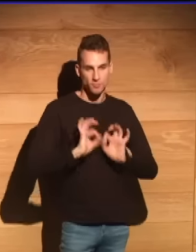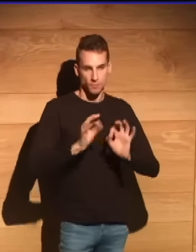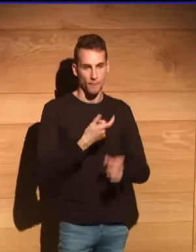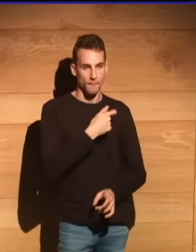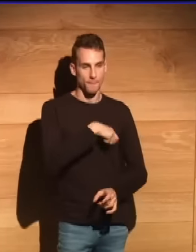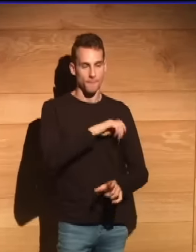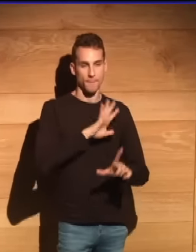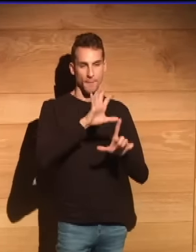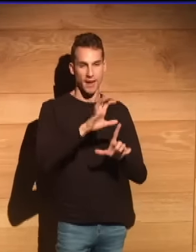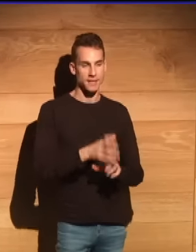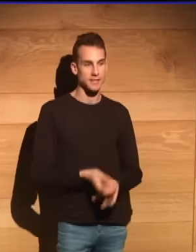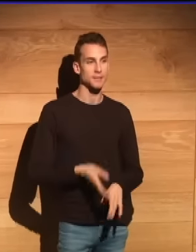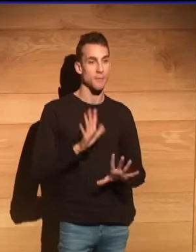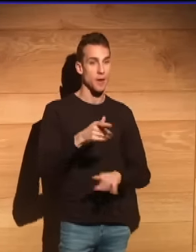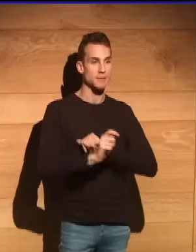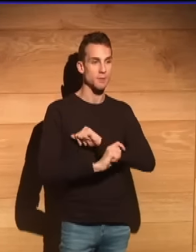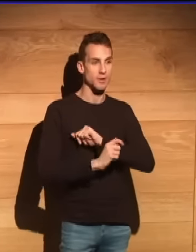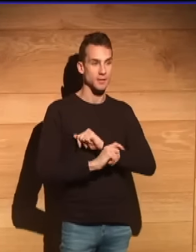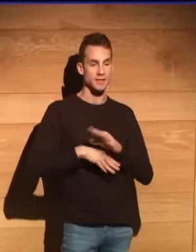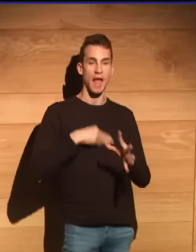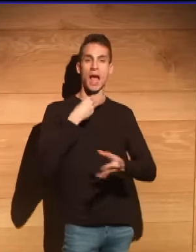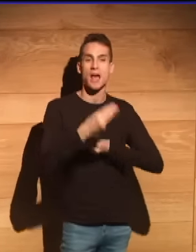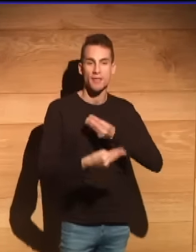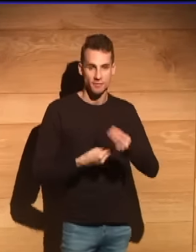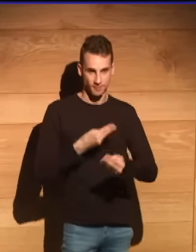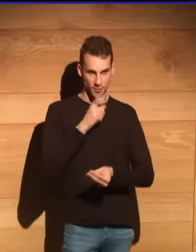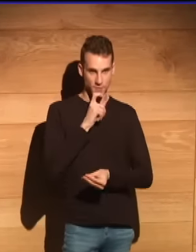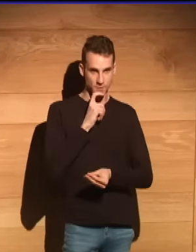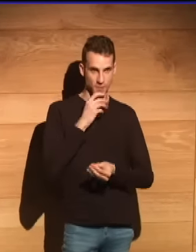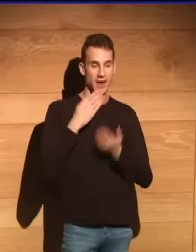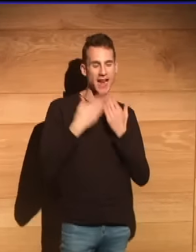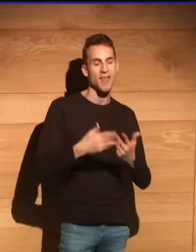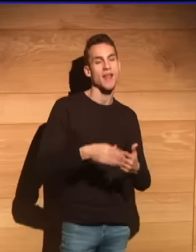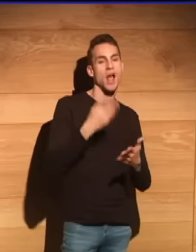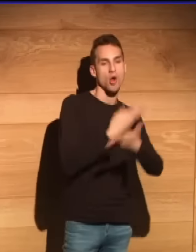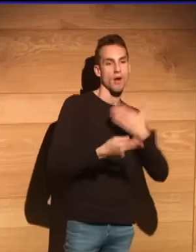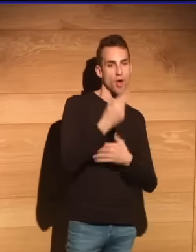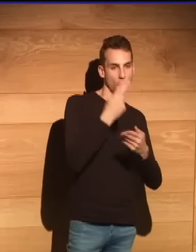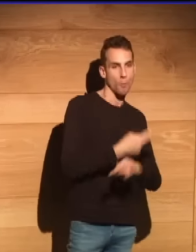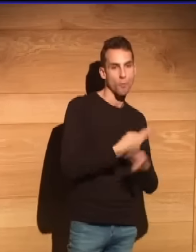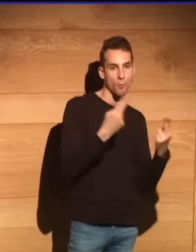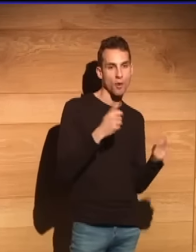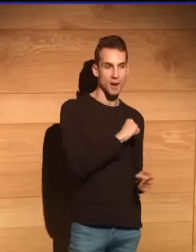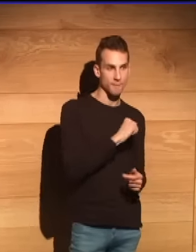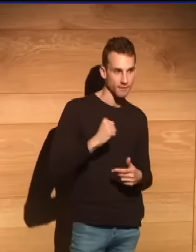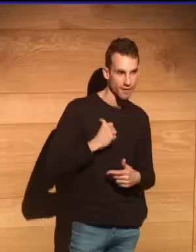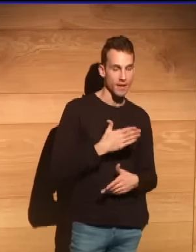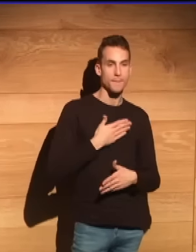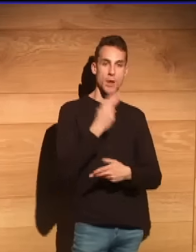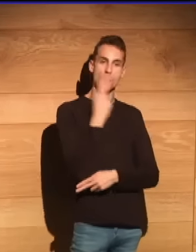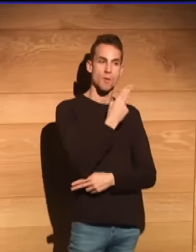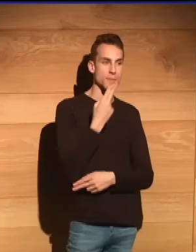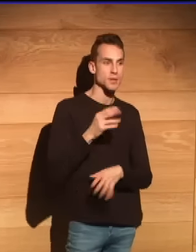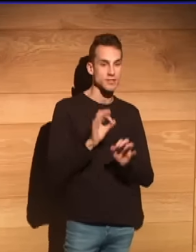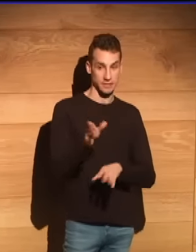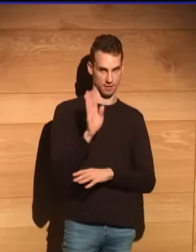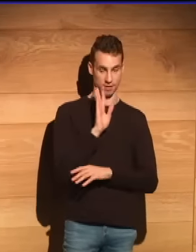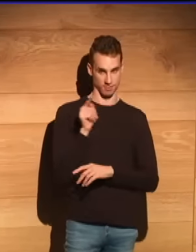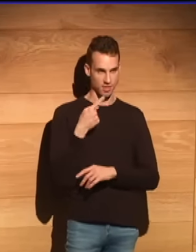de competencias, pero la clave es la ejecución de esto en colaboración público-privada. Y nuestra misión y mi compromiso es, como decías